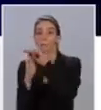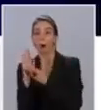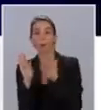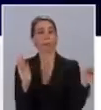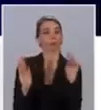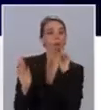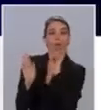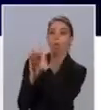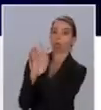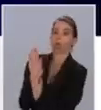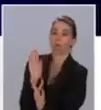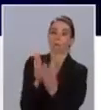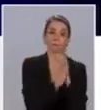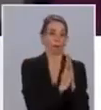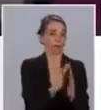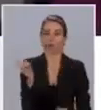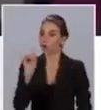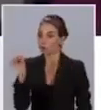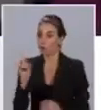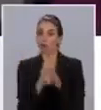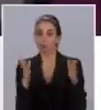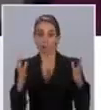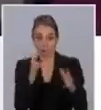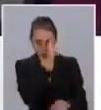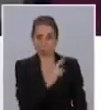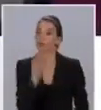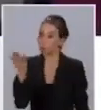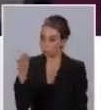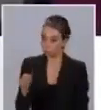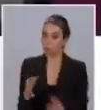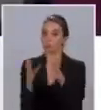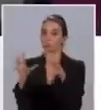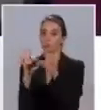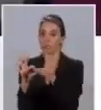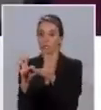programa, por favor. No, no, no. Con mucho respeto se lo digo. Por supuesto, muchas gracias. Bueno,